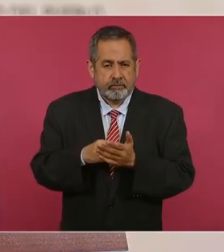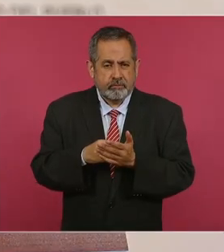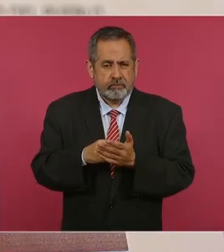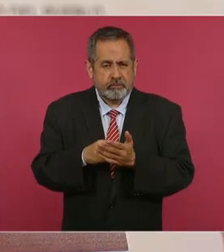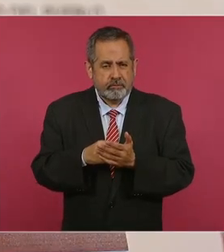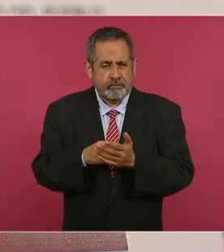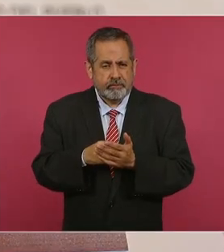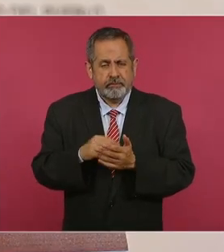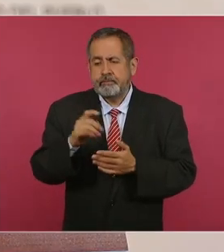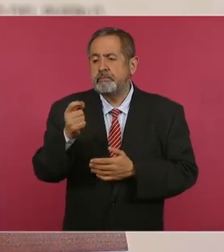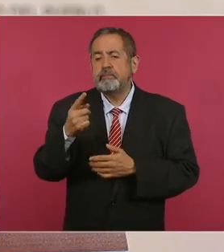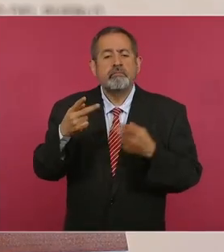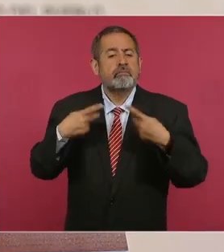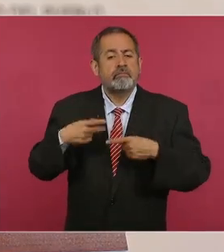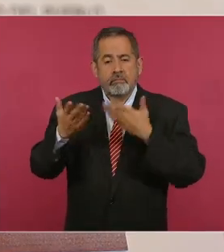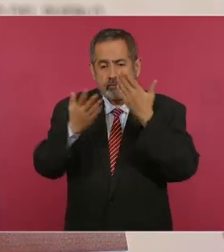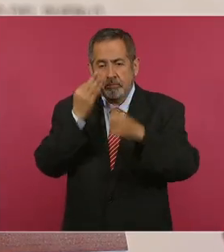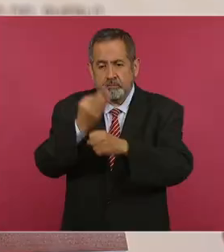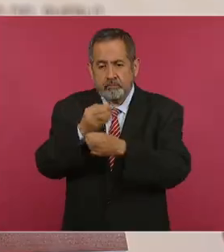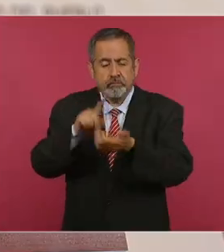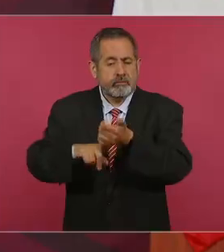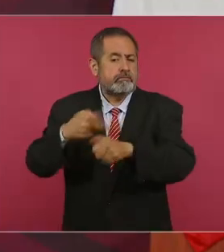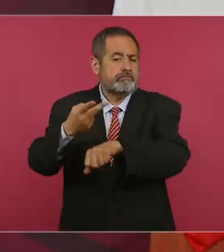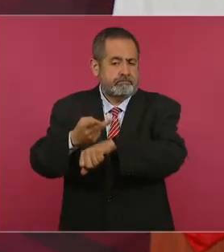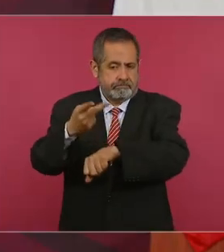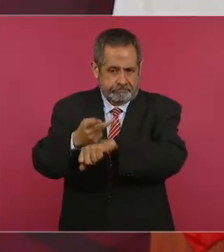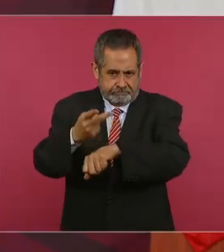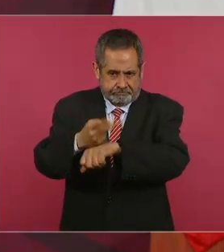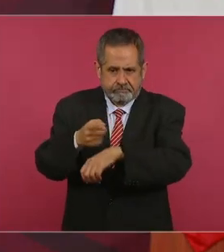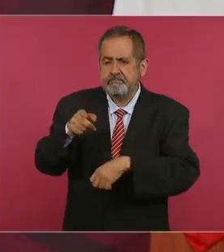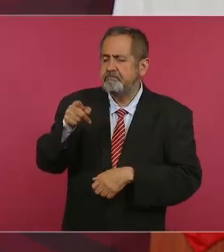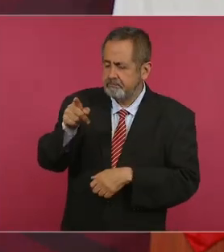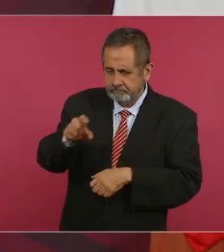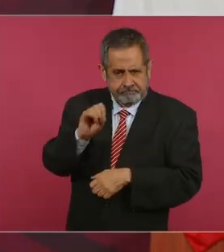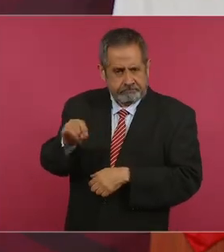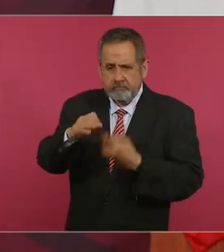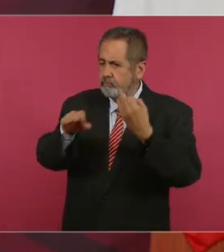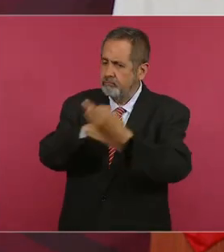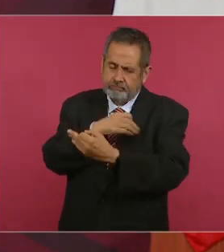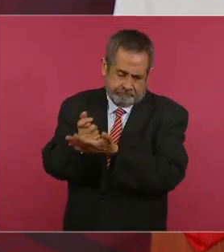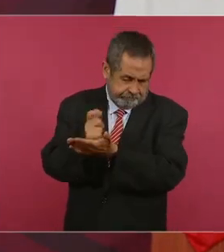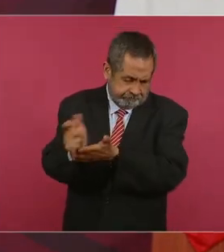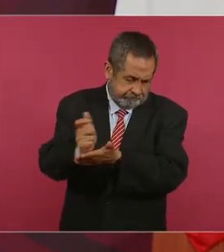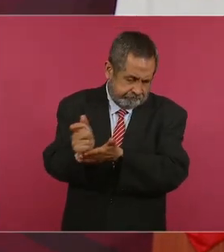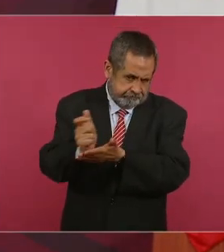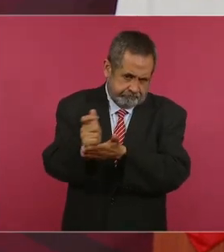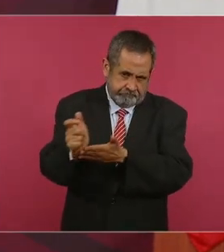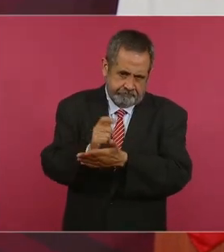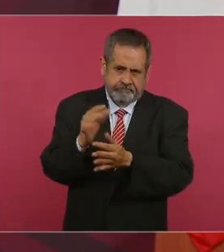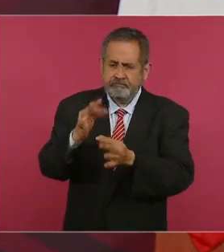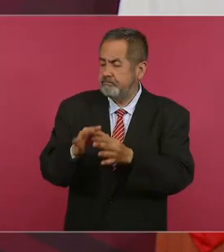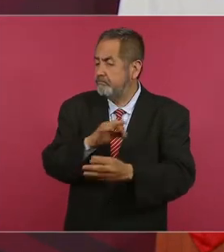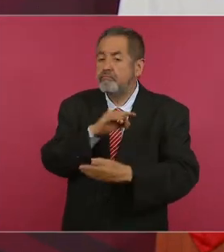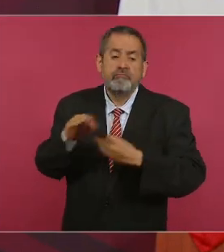121.021 estudiantes de nivel preparatoria, ahí sí es universal, es a